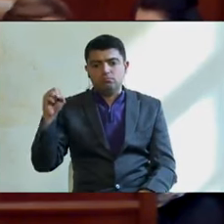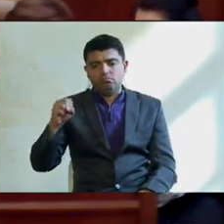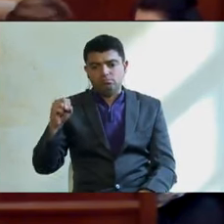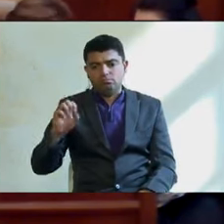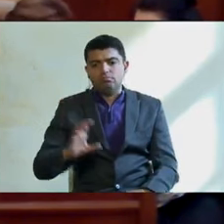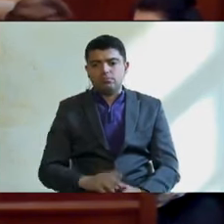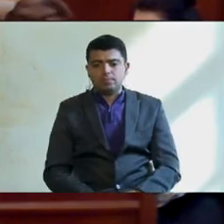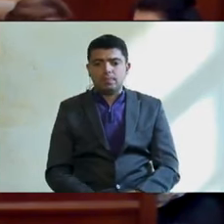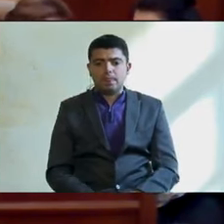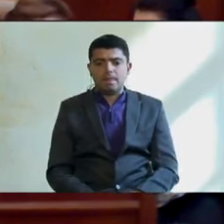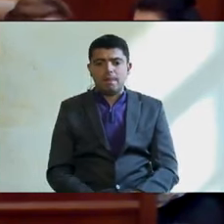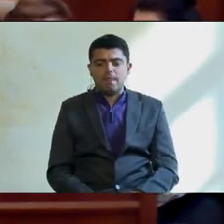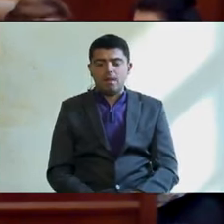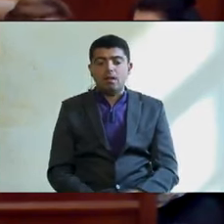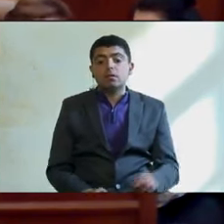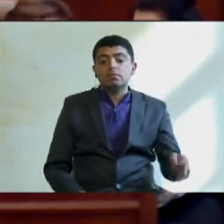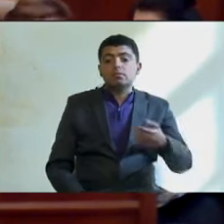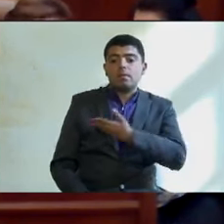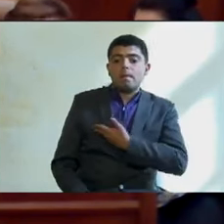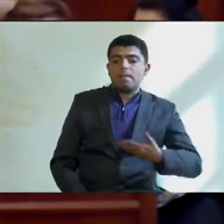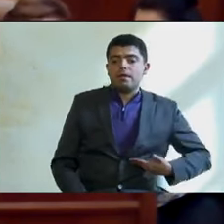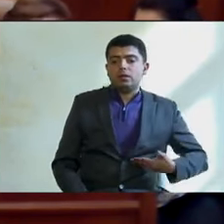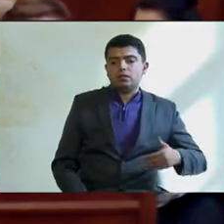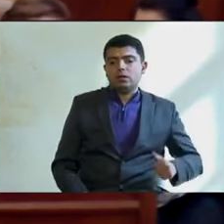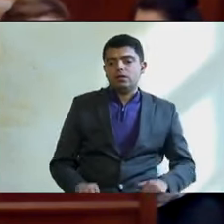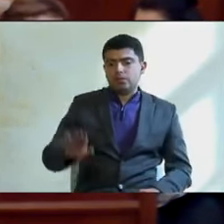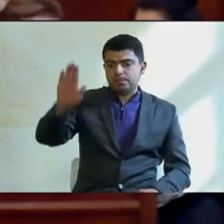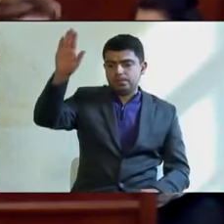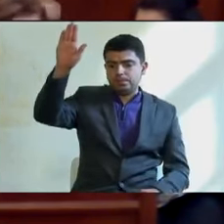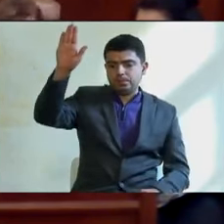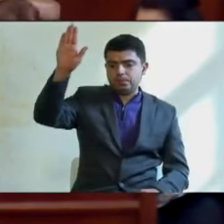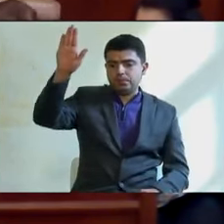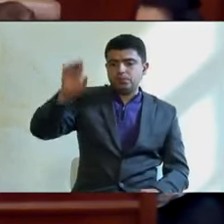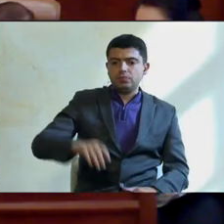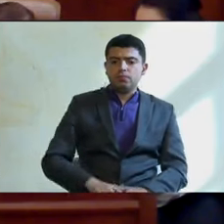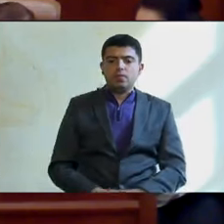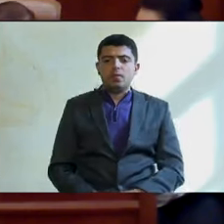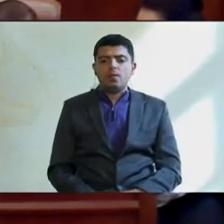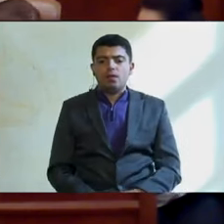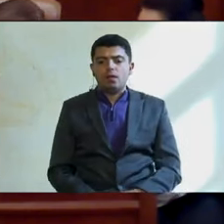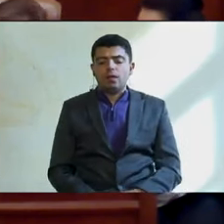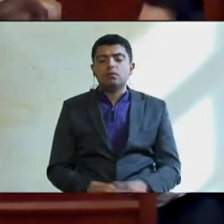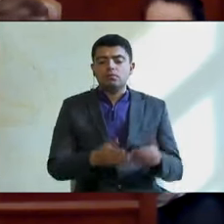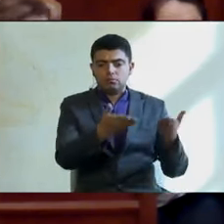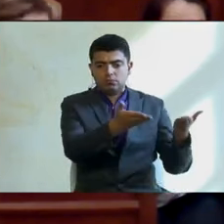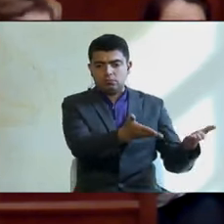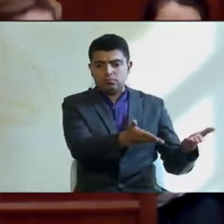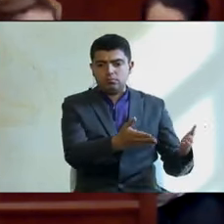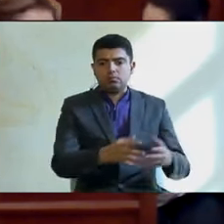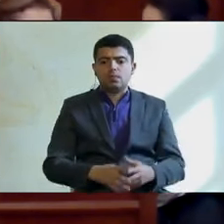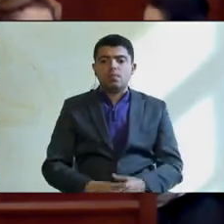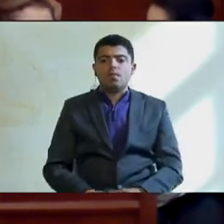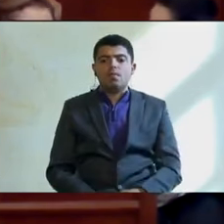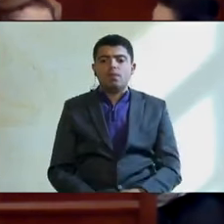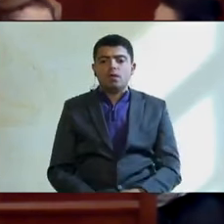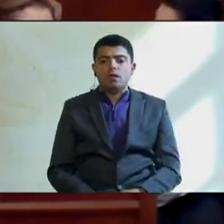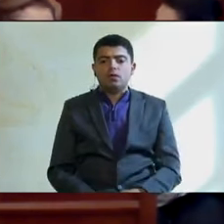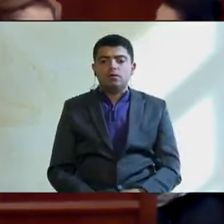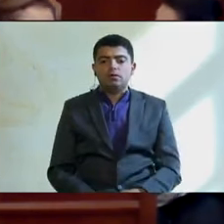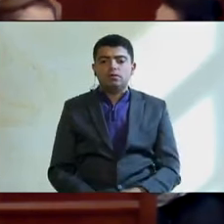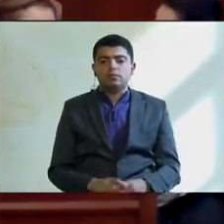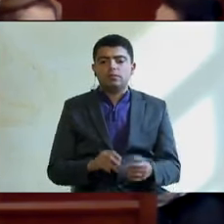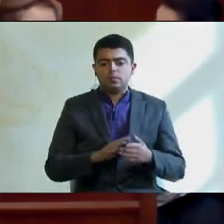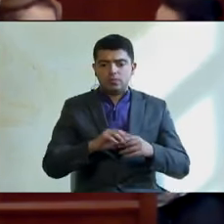señor presidente pido la palabra tiene la palabra coordinador